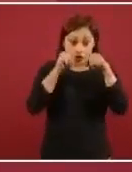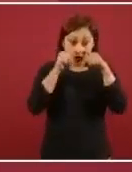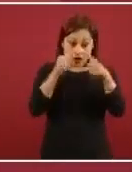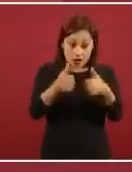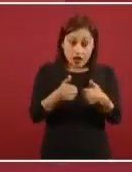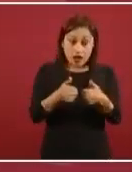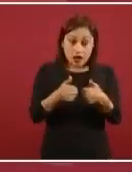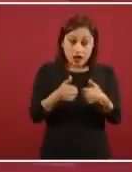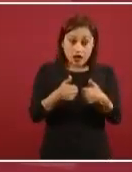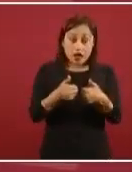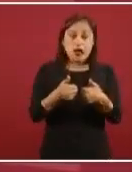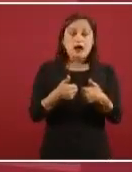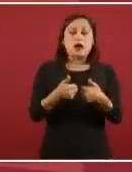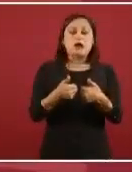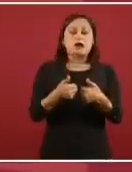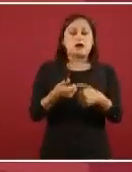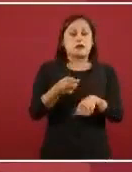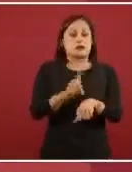diariamente